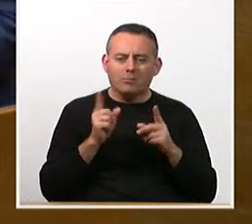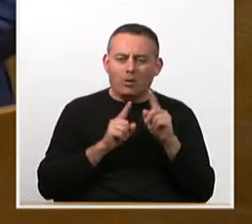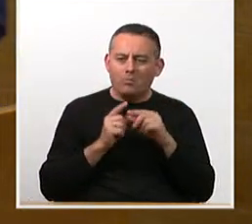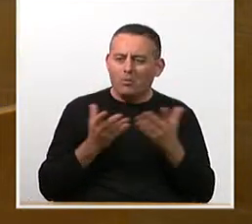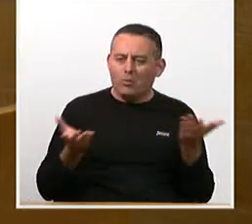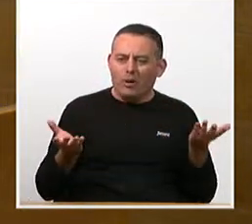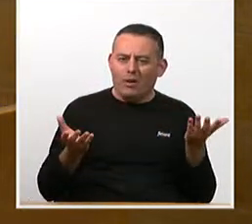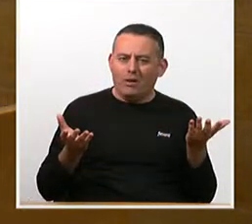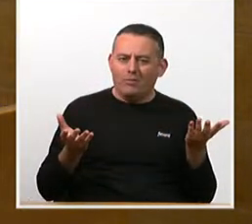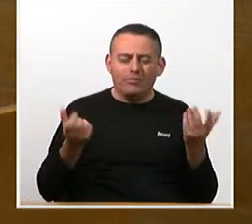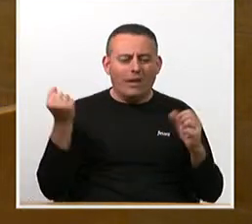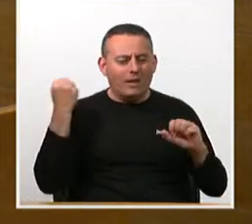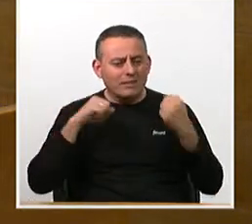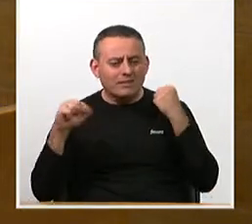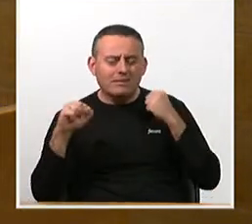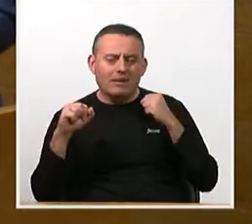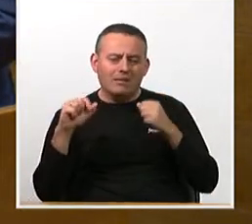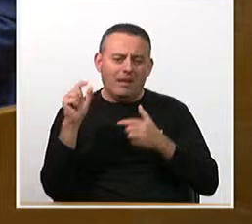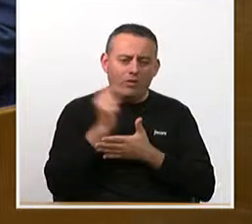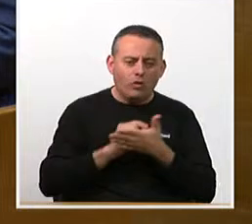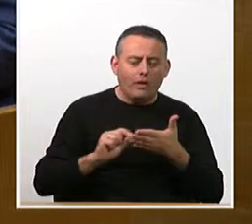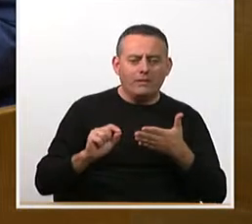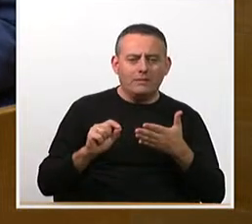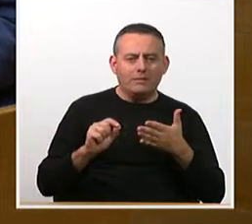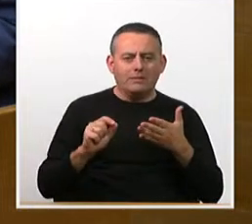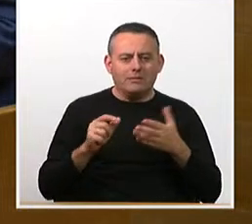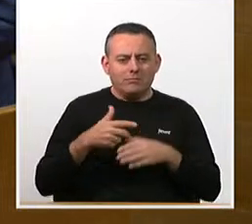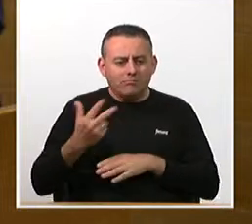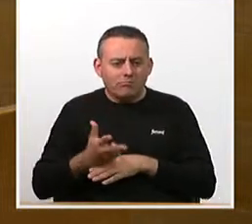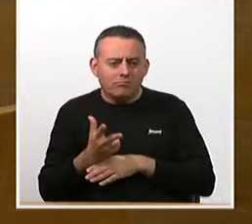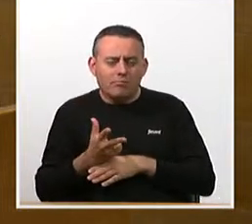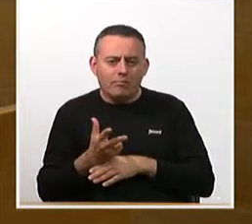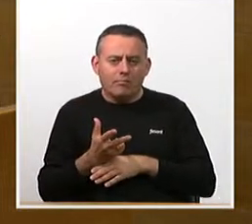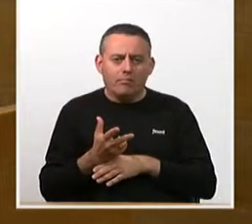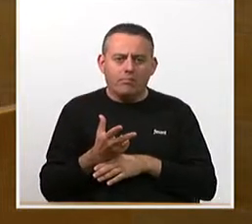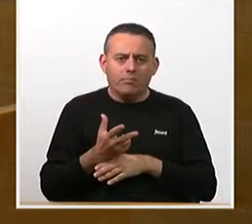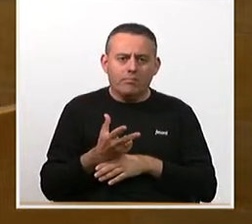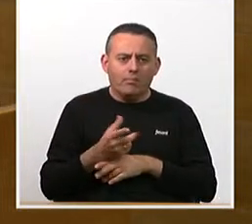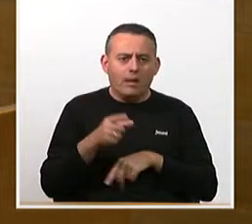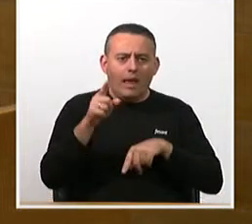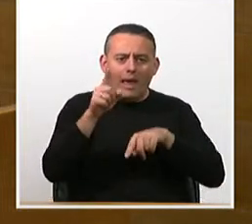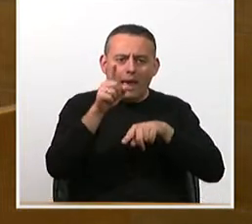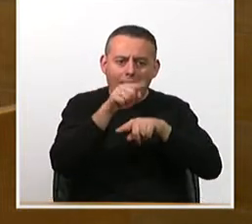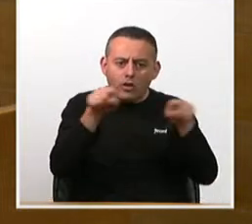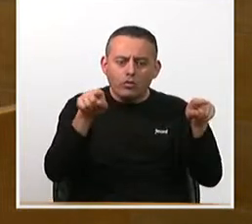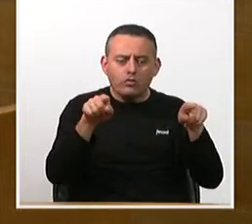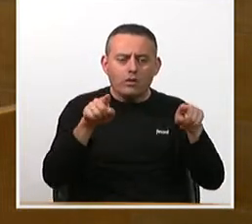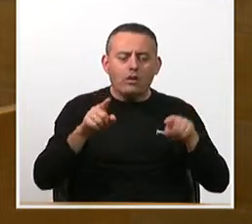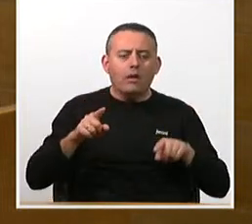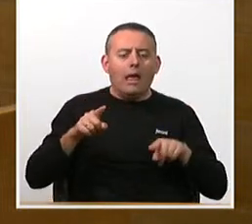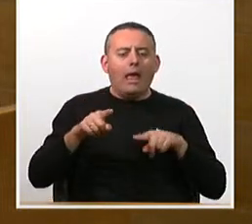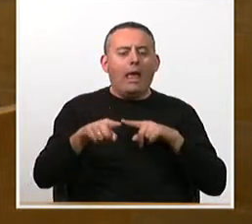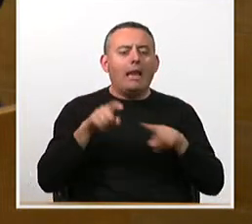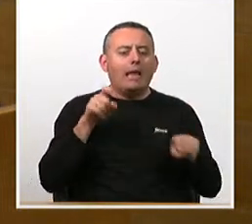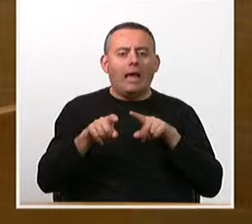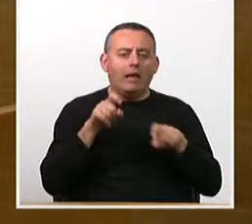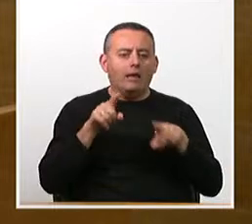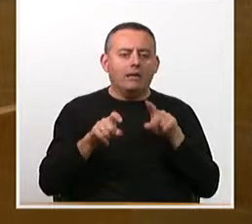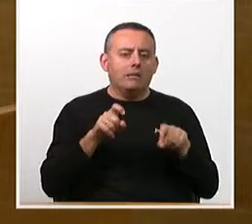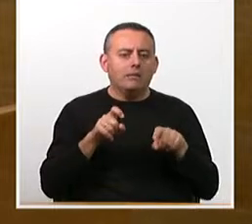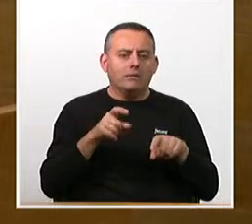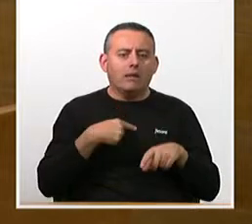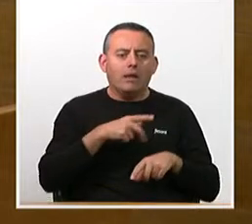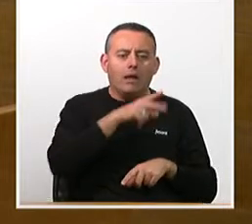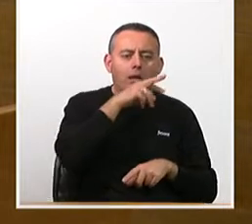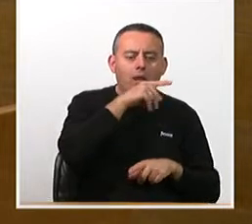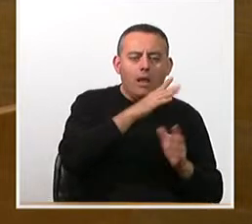los las Industrias eh las Industrias culturales no pueden elegir no pueden elegir si quieren hacerlo en valenciano si quieren